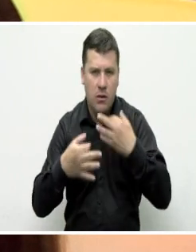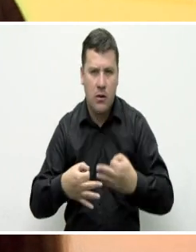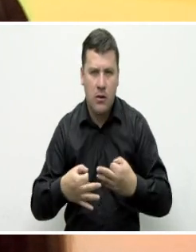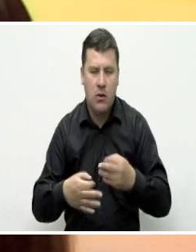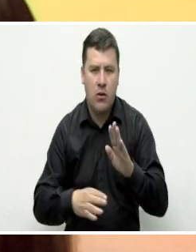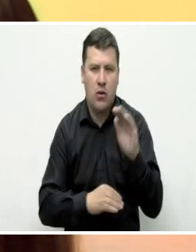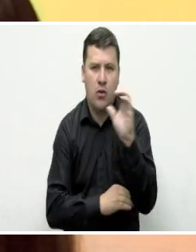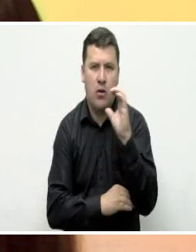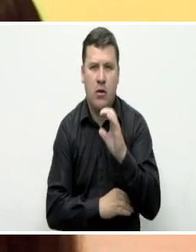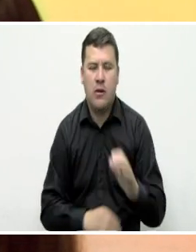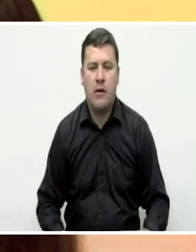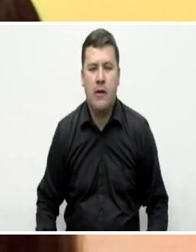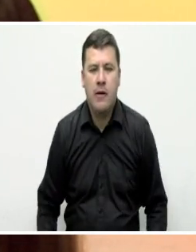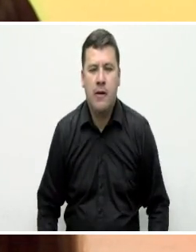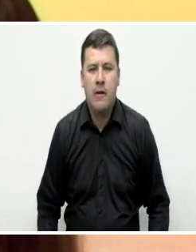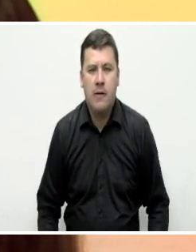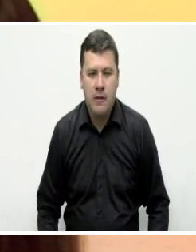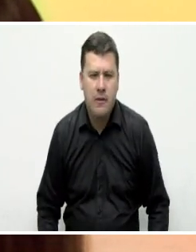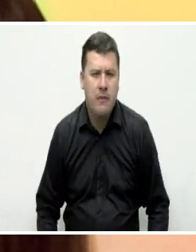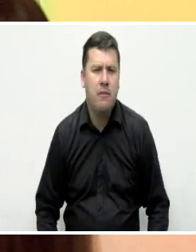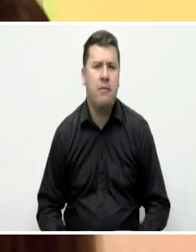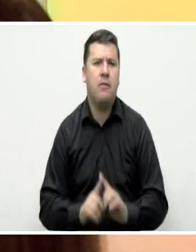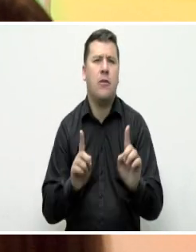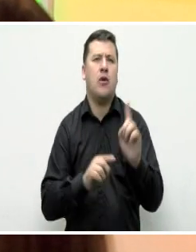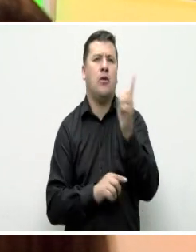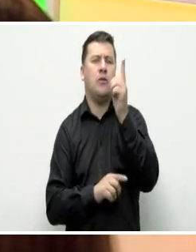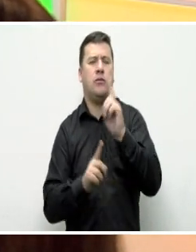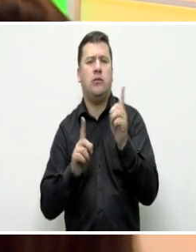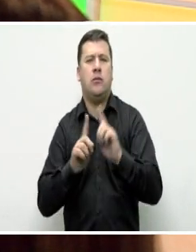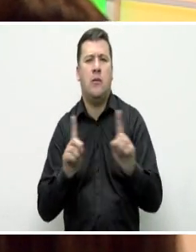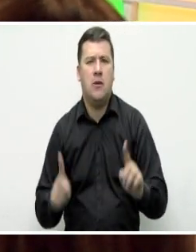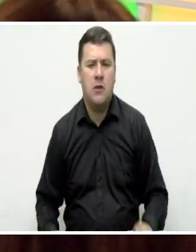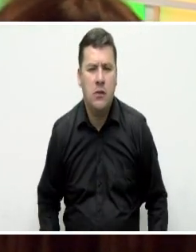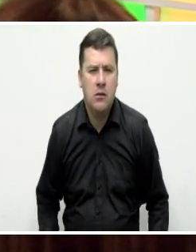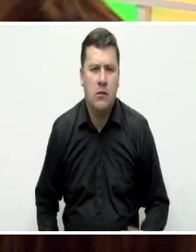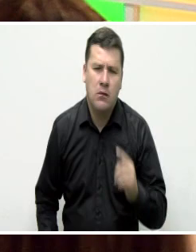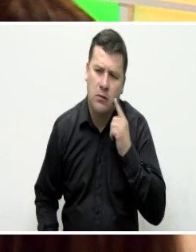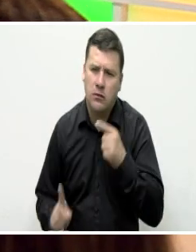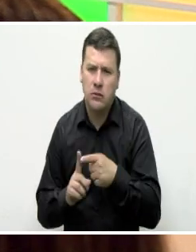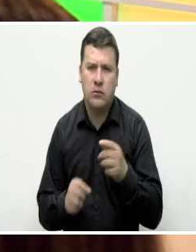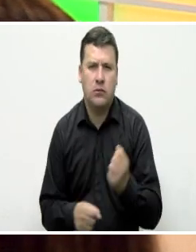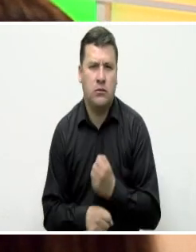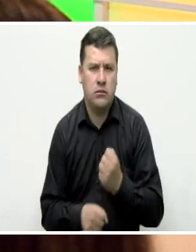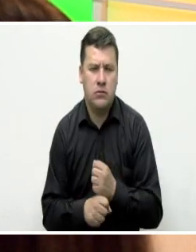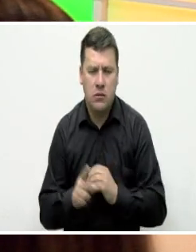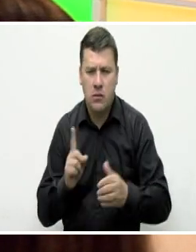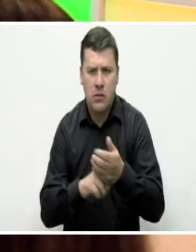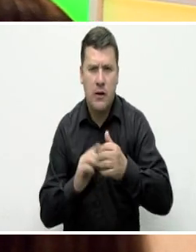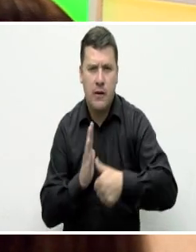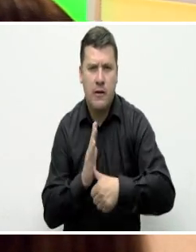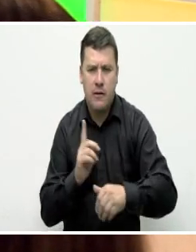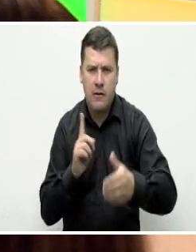de los colombianos. Pero no solamente hemos trabajado en la identificación,